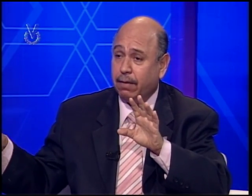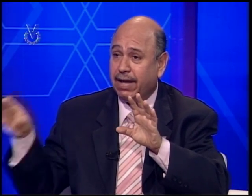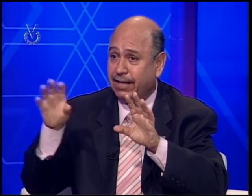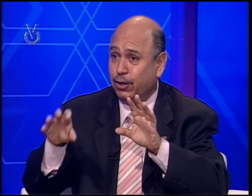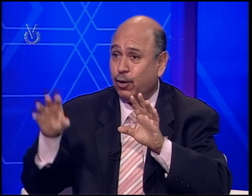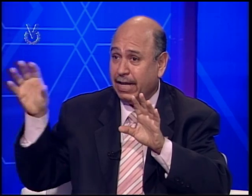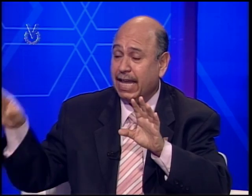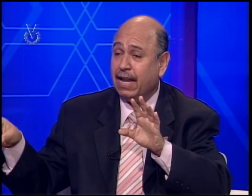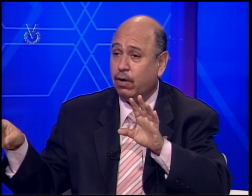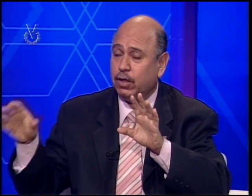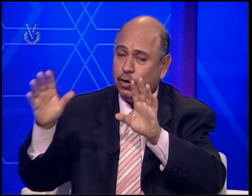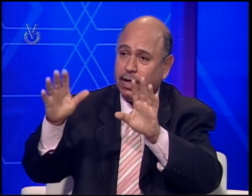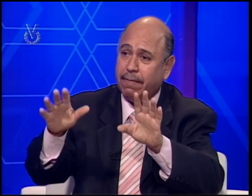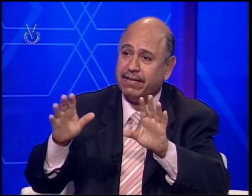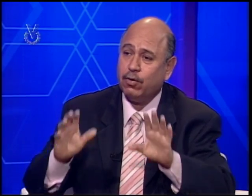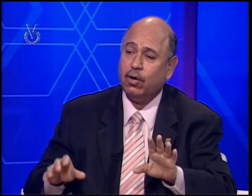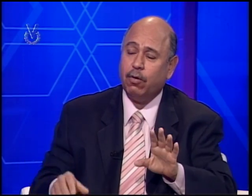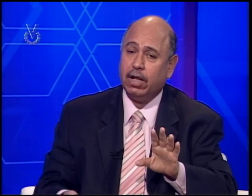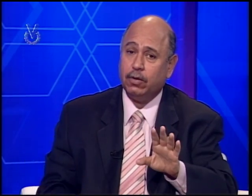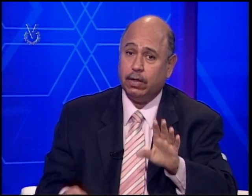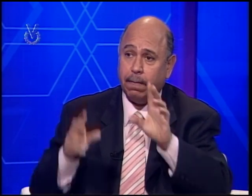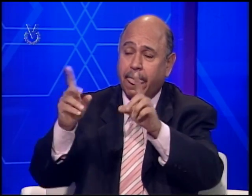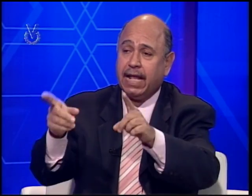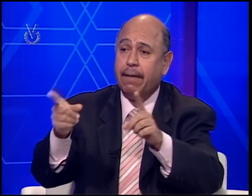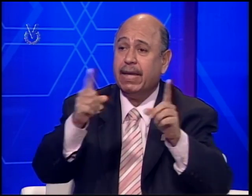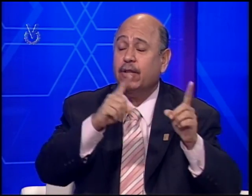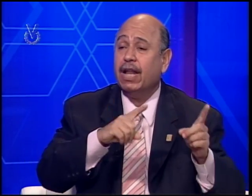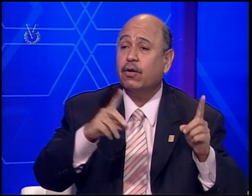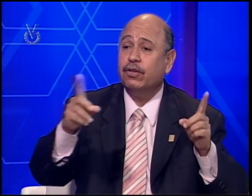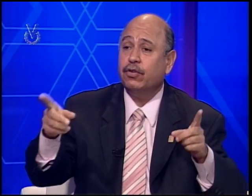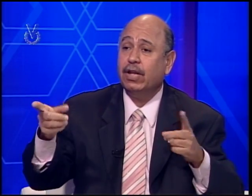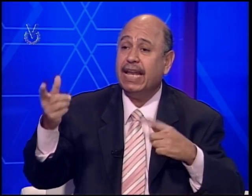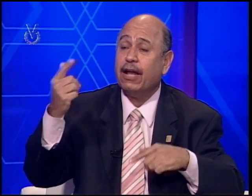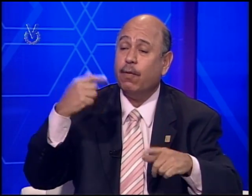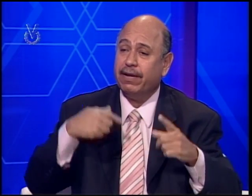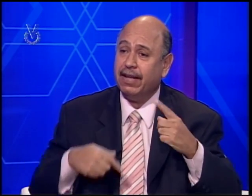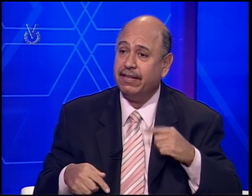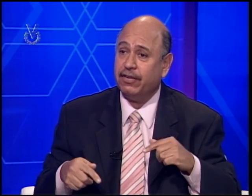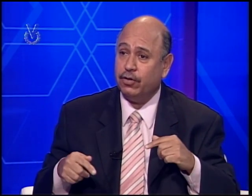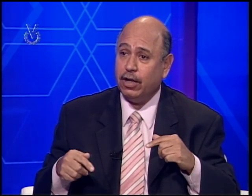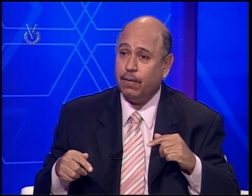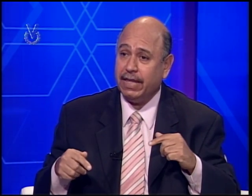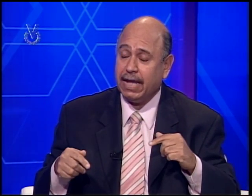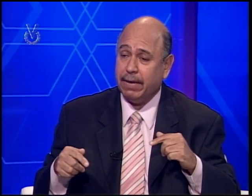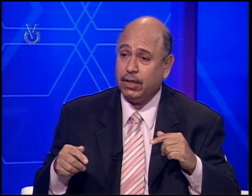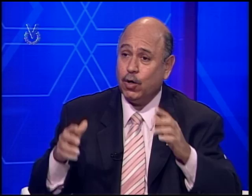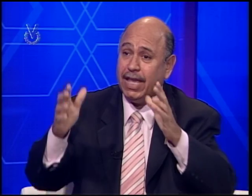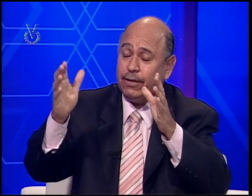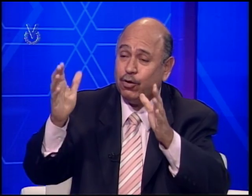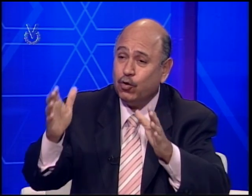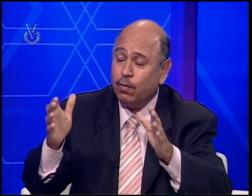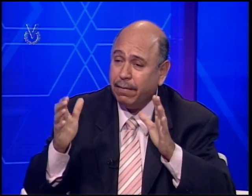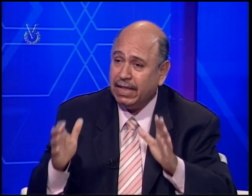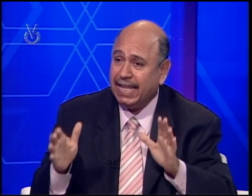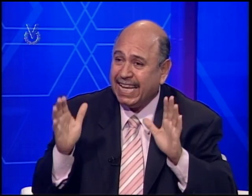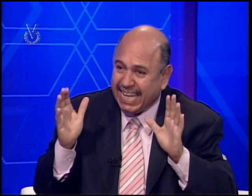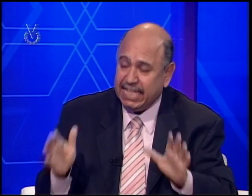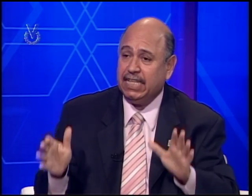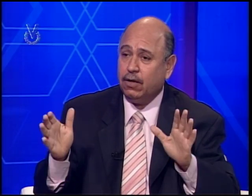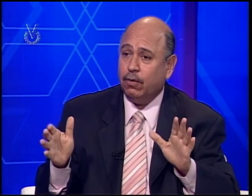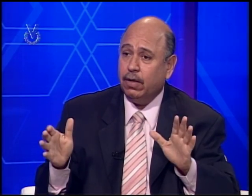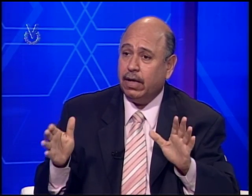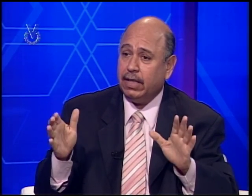Y farmacias, droguerías y laboratorios. ¿Qué pasa con los laboratorios? Cambiando las condiciones en la comercialización de los medicamentos. Eso es